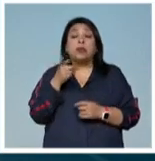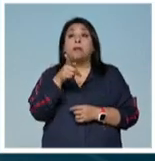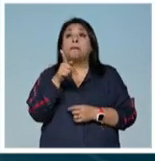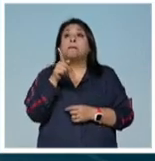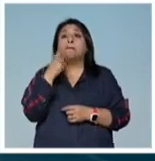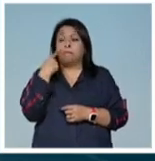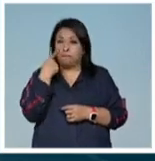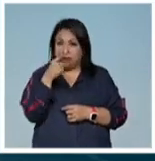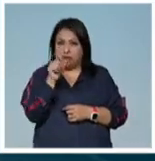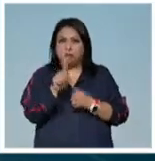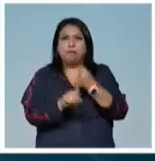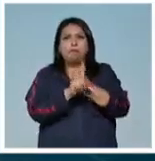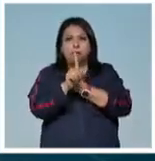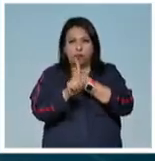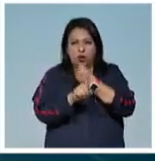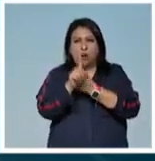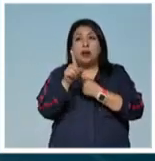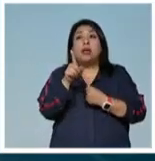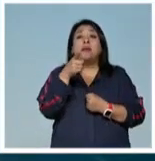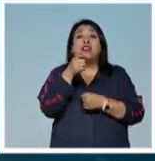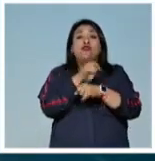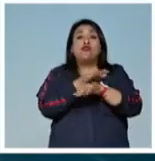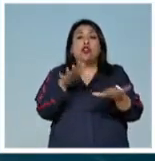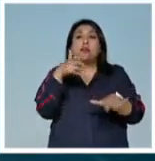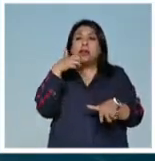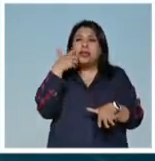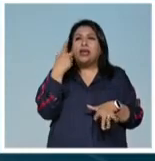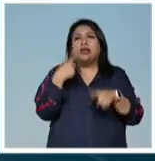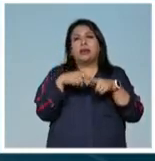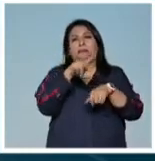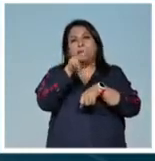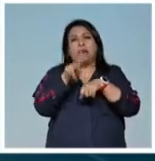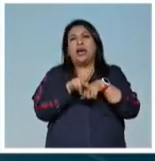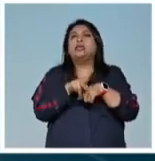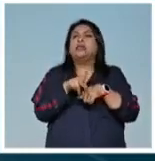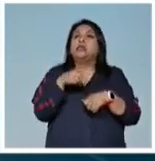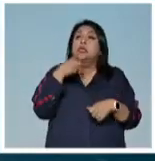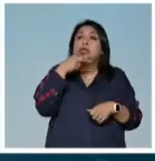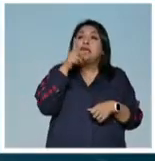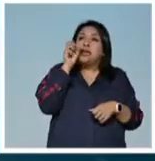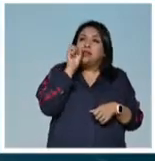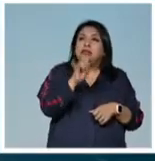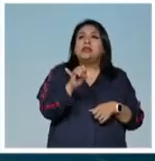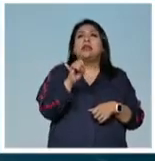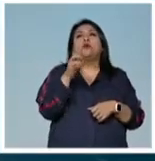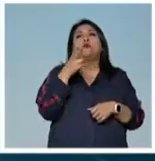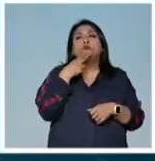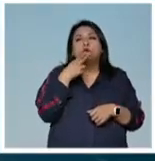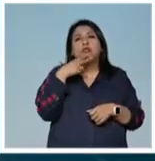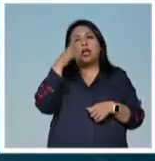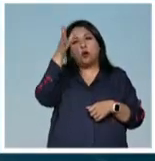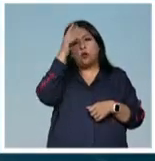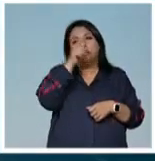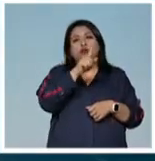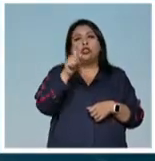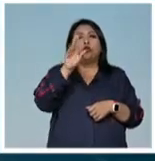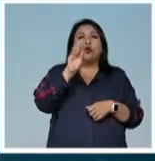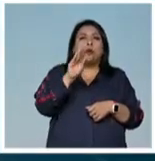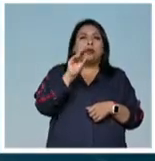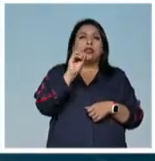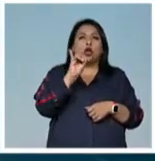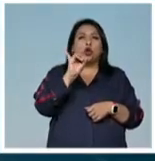Además de hacer visible la problemática, este informe busca que los países ratifiquen y sobre todo apliquen el convenio 190 de